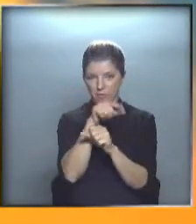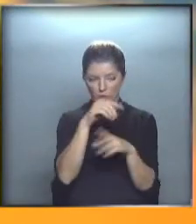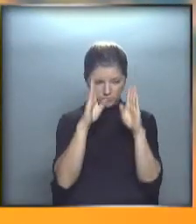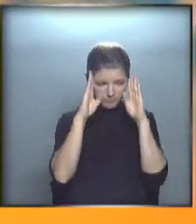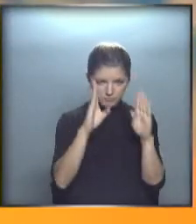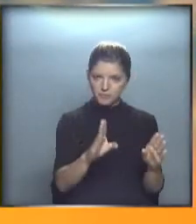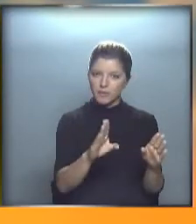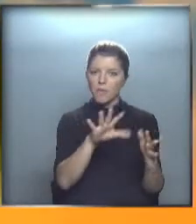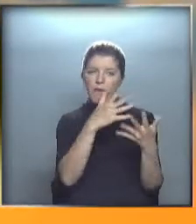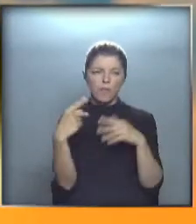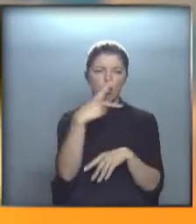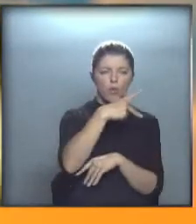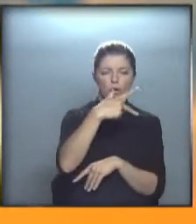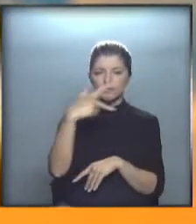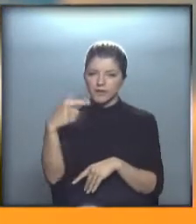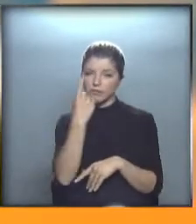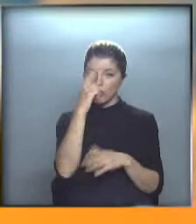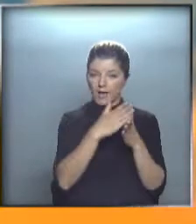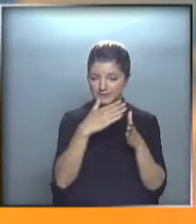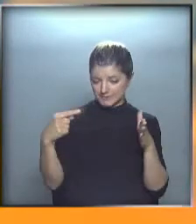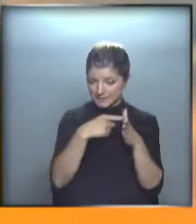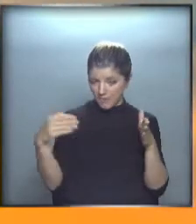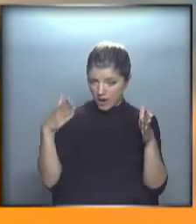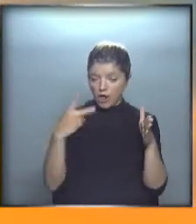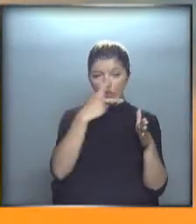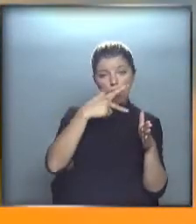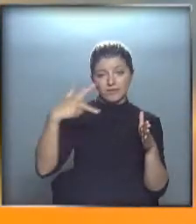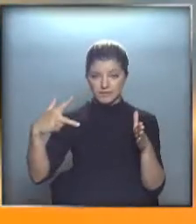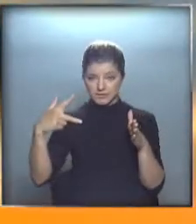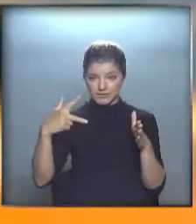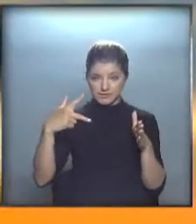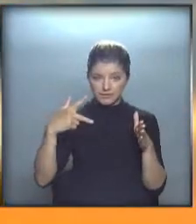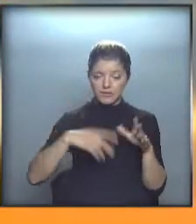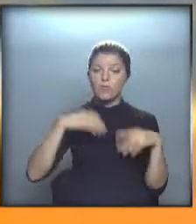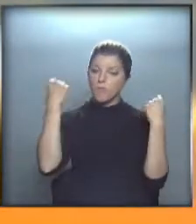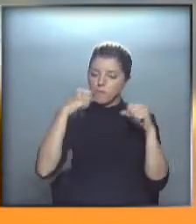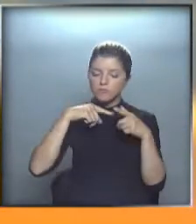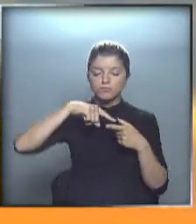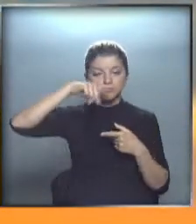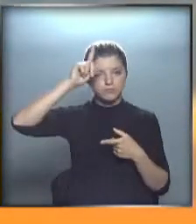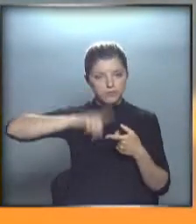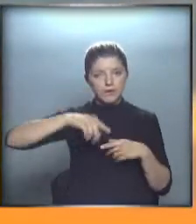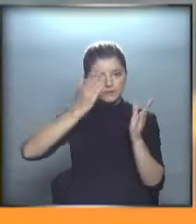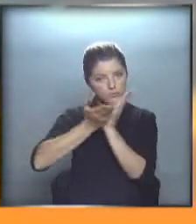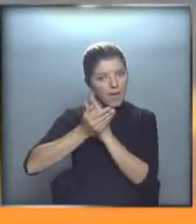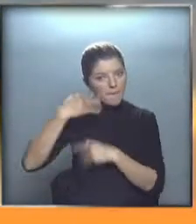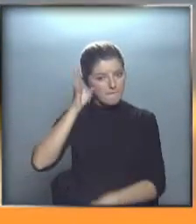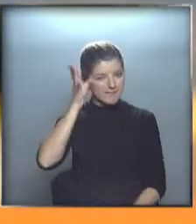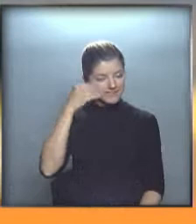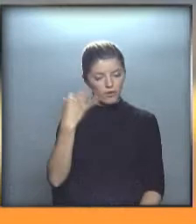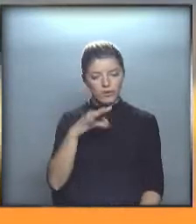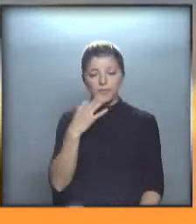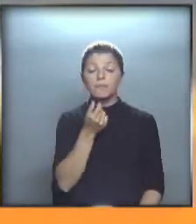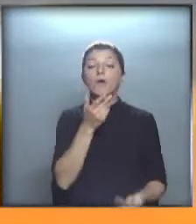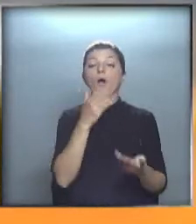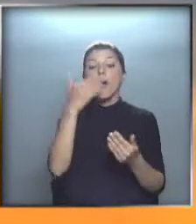menos dos o tres integrativas por semana. Uh-huh. Son pruebas muy largas, entonces bueno, hay que hacer bastante. Uh-huh. En cuanto a la